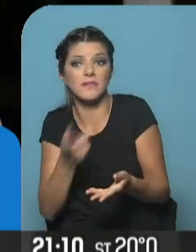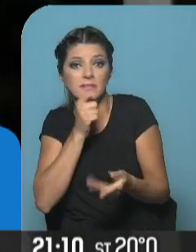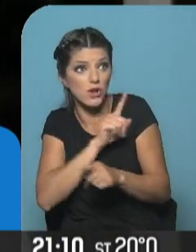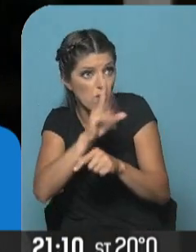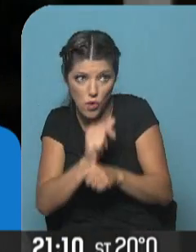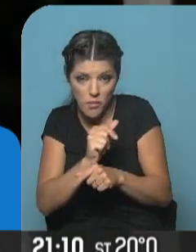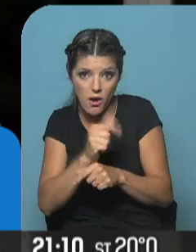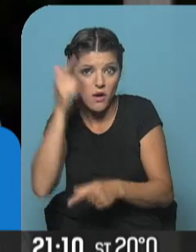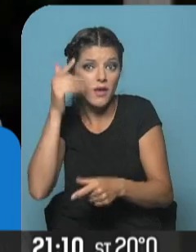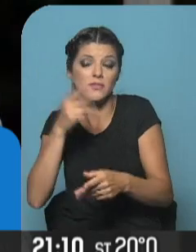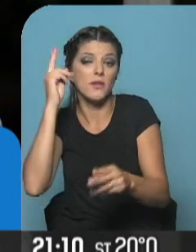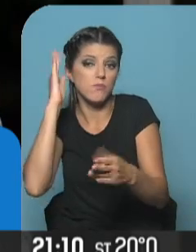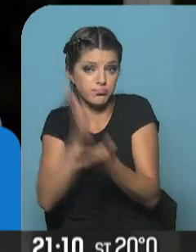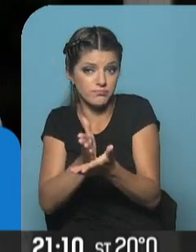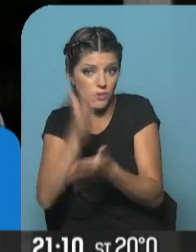tribunales.